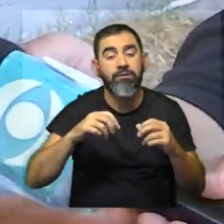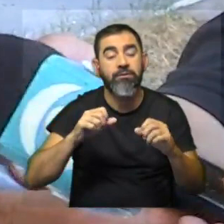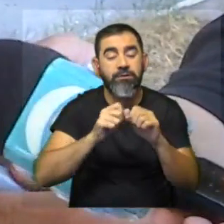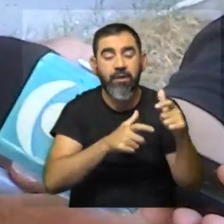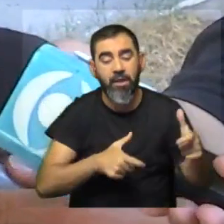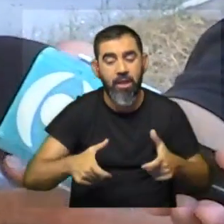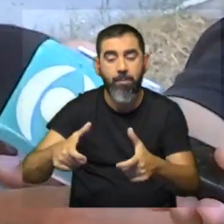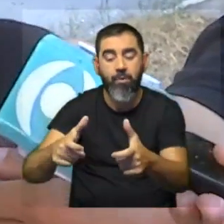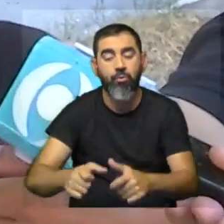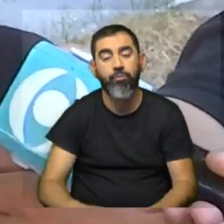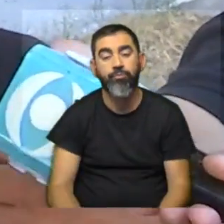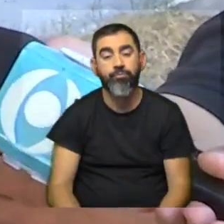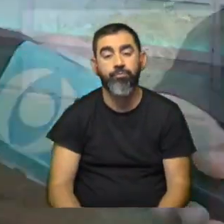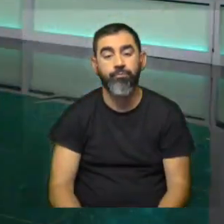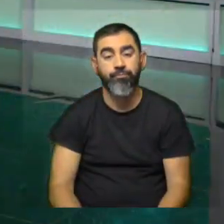saneamiento.